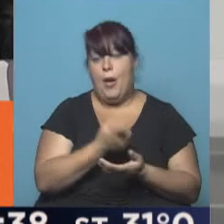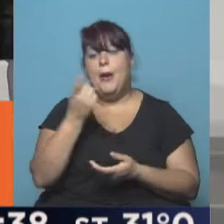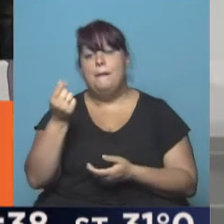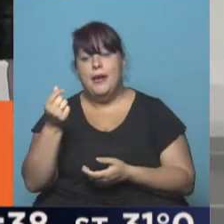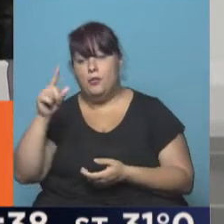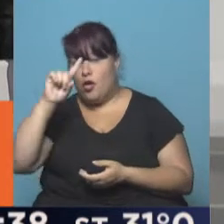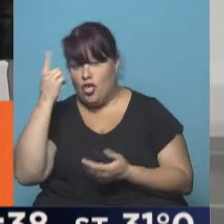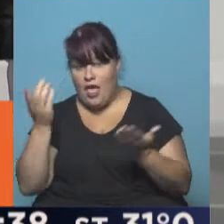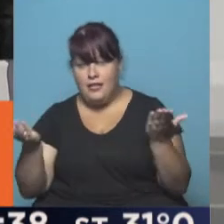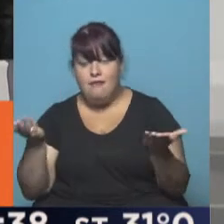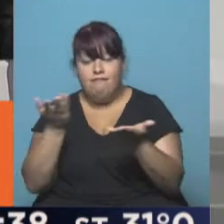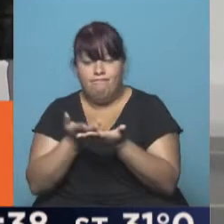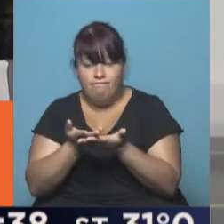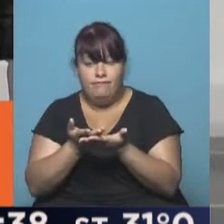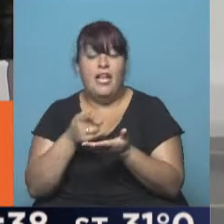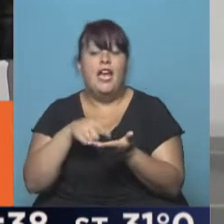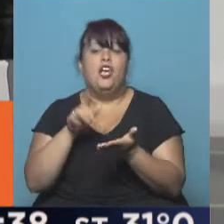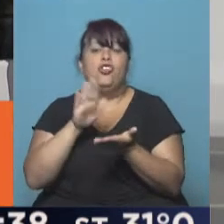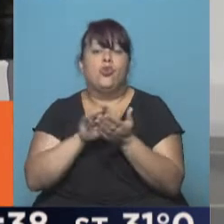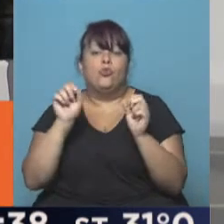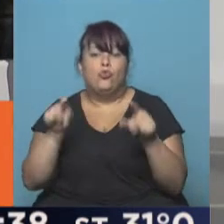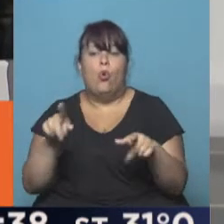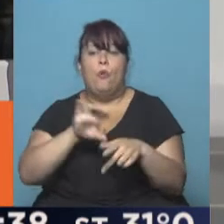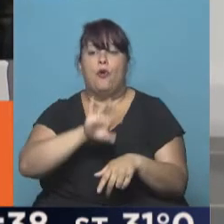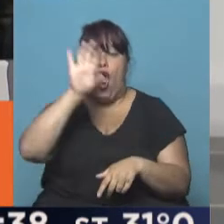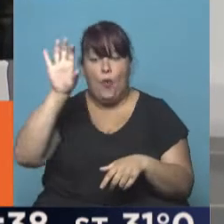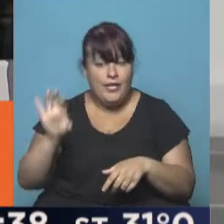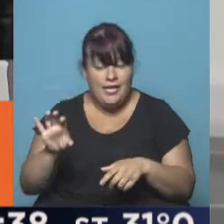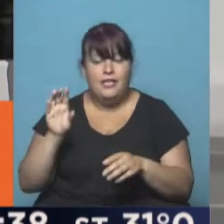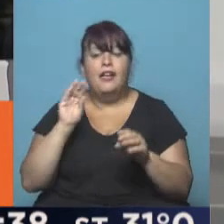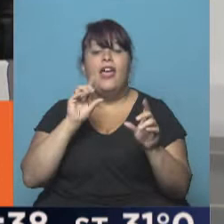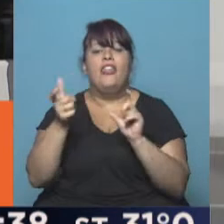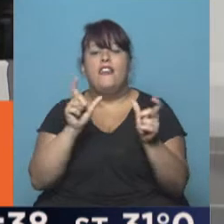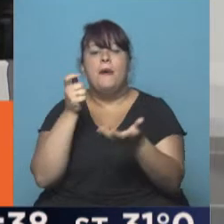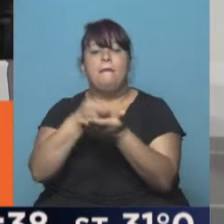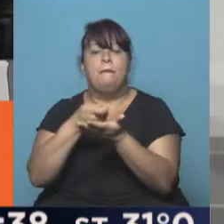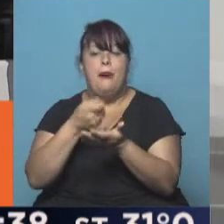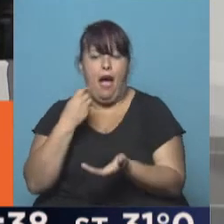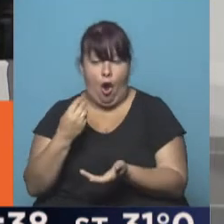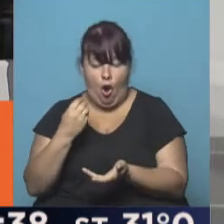presupuesto nacional, en la parte que le corresponde a las provincias, va a ser cubierto con